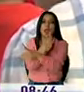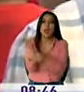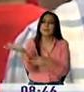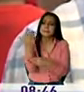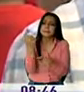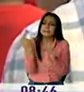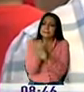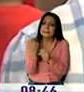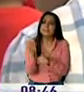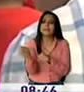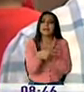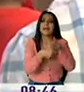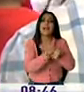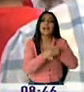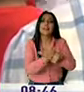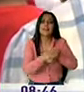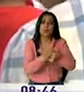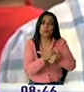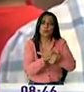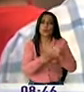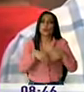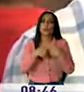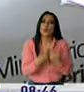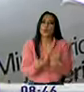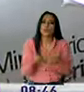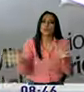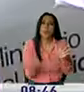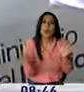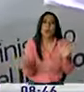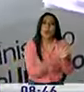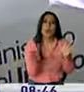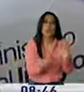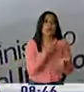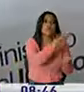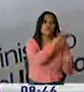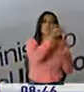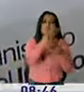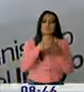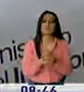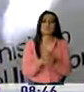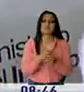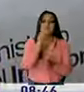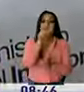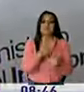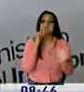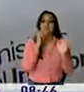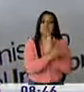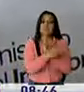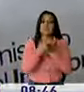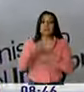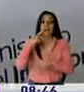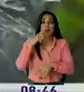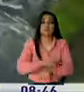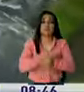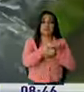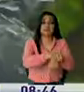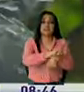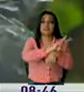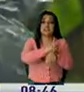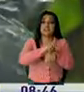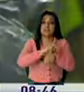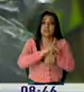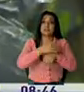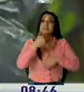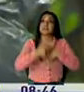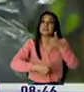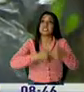hasta Galápagos en la calidad de estibadores. El caso fue denunciado y el tipo entregado en la fiscalía, donde en las próximas horas se